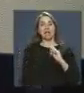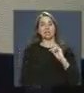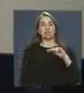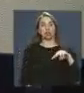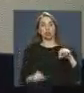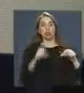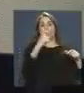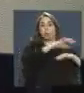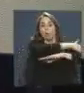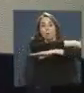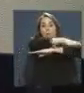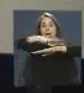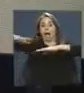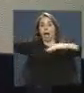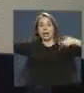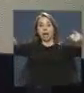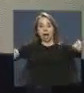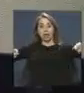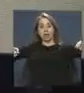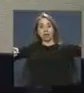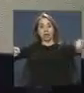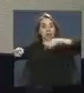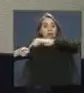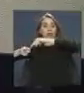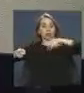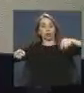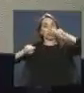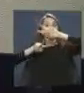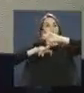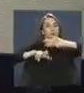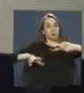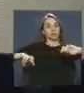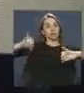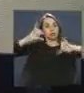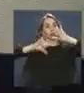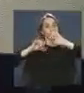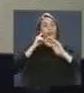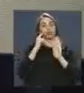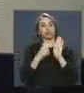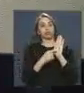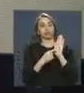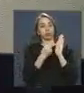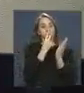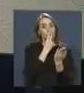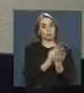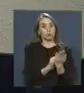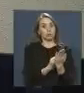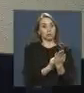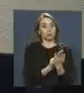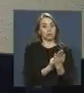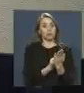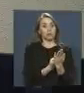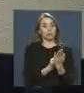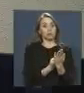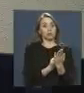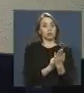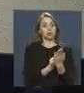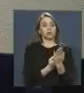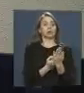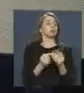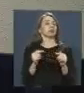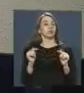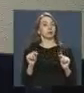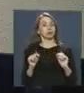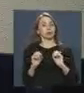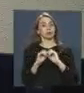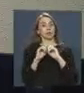sistema, como lo ha indicado el conjunto de estudios científicos que se conocen hasta el día de hoy, con evidente